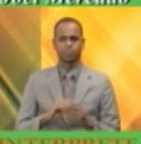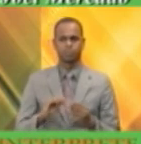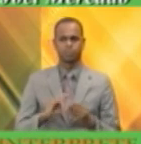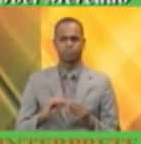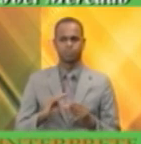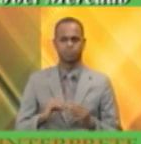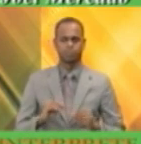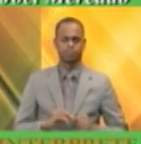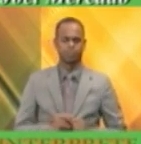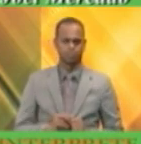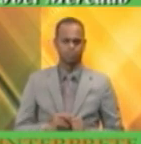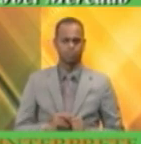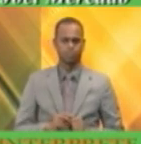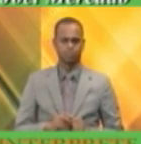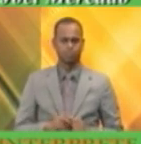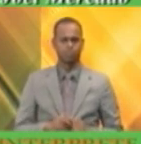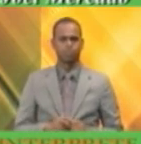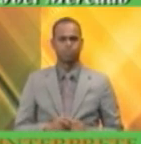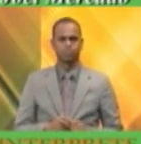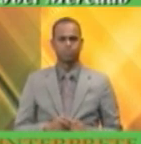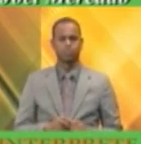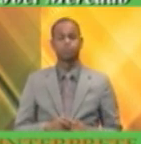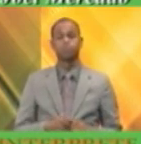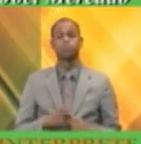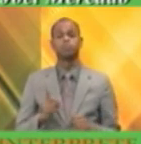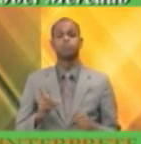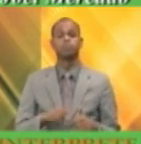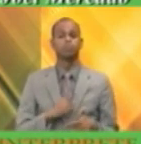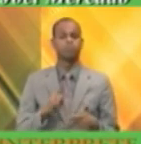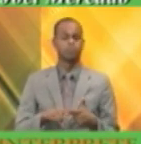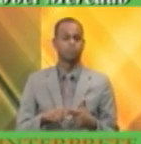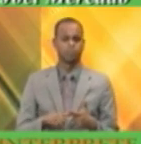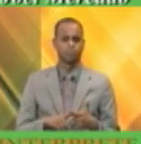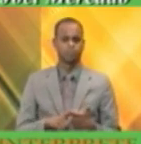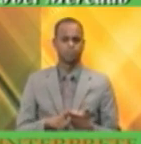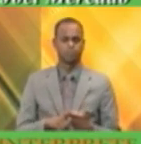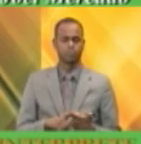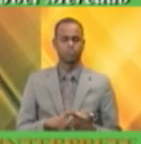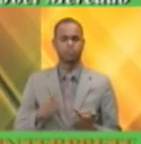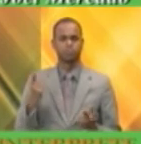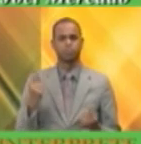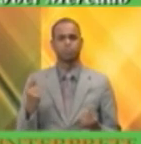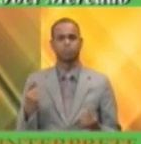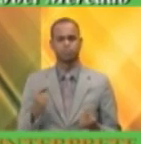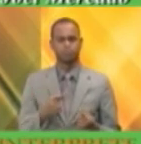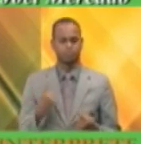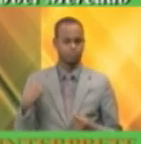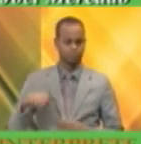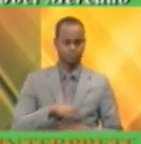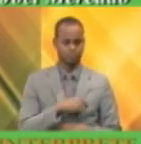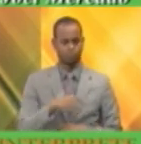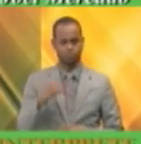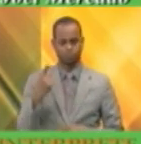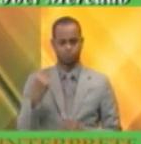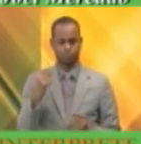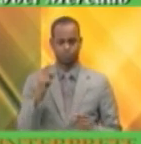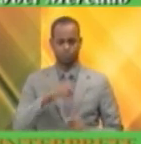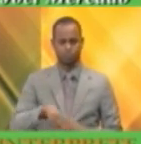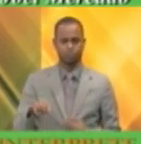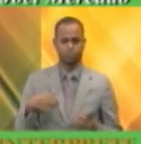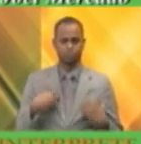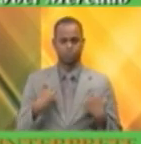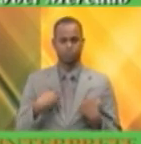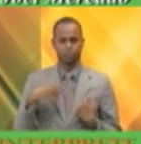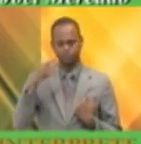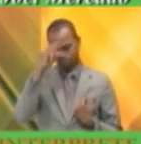haciendo referencia. Sí. Continúa, Bienvenido. Sí, entonces nosotros tenemos muy buena proyección de estos muchachos, a pesar de que